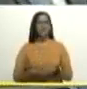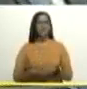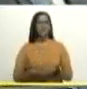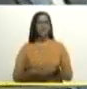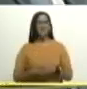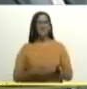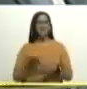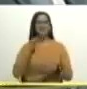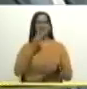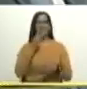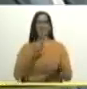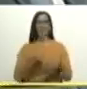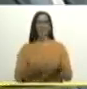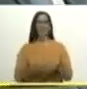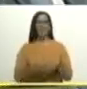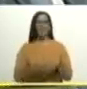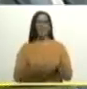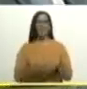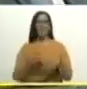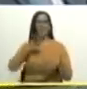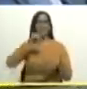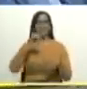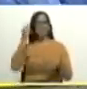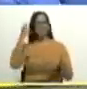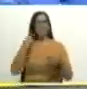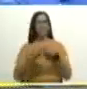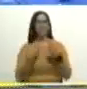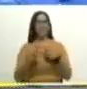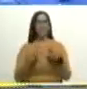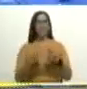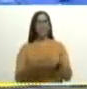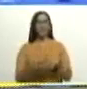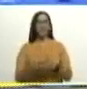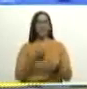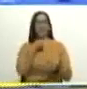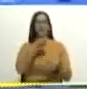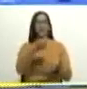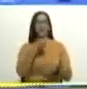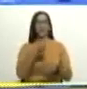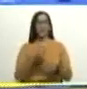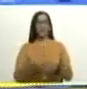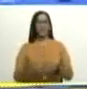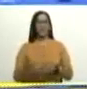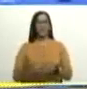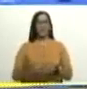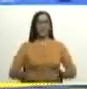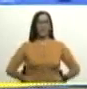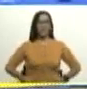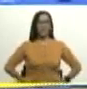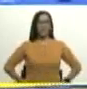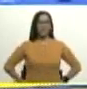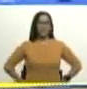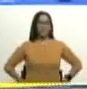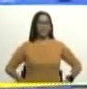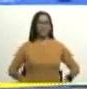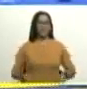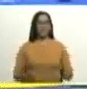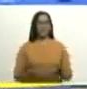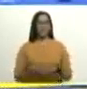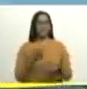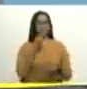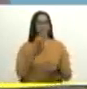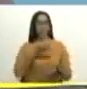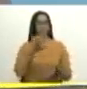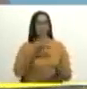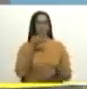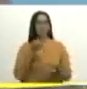Sí, bueno, ¿qué dice José David? Que José David sabe su cosa. Dale el micrófono ahí. José David Cabello. Bueno, buenas